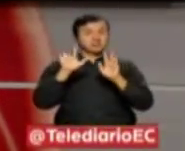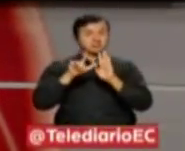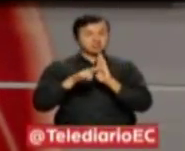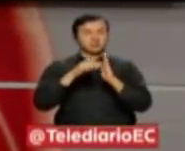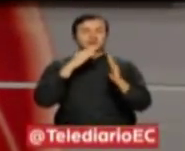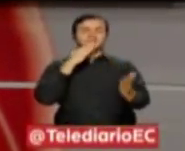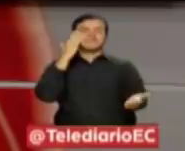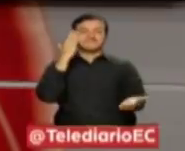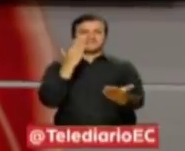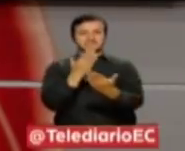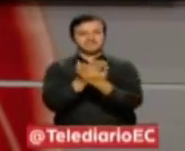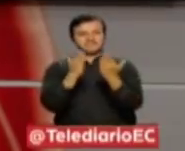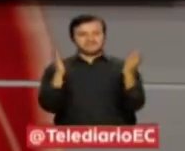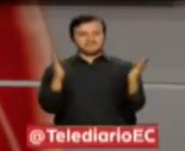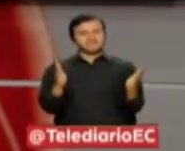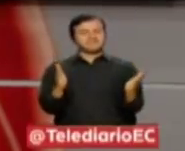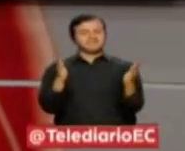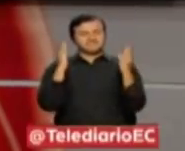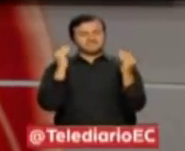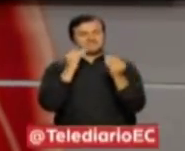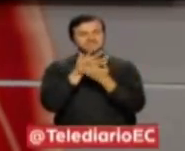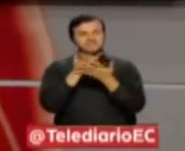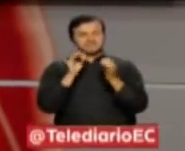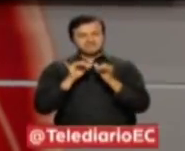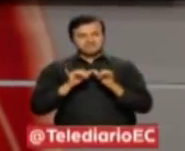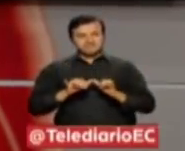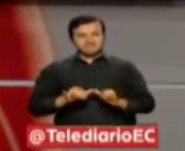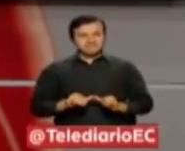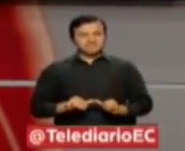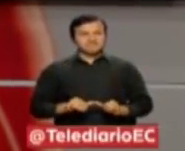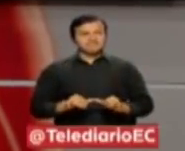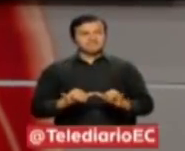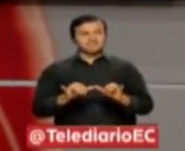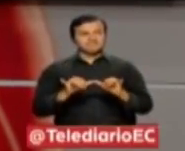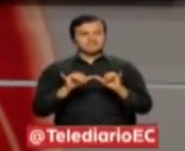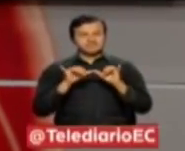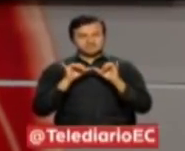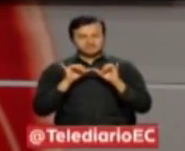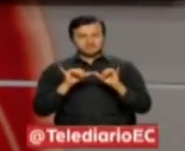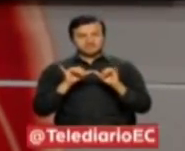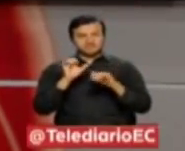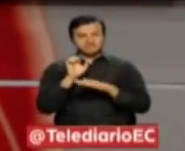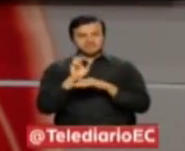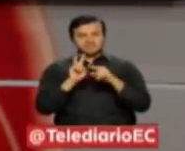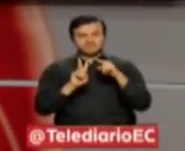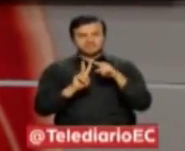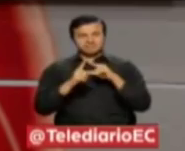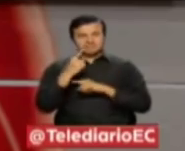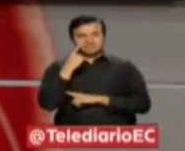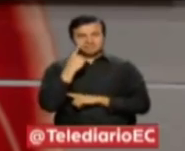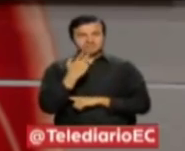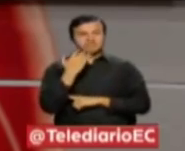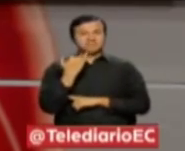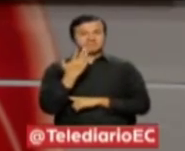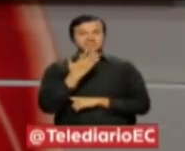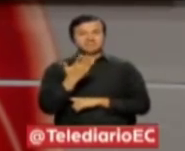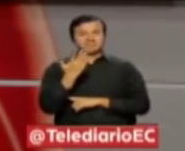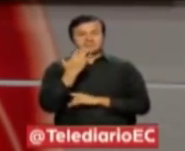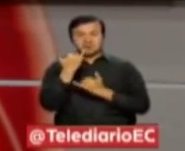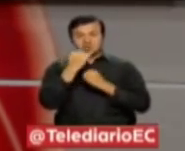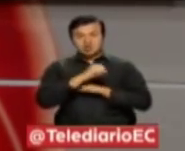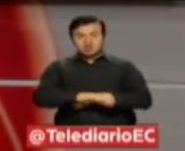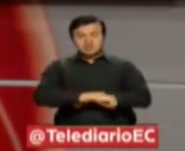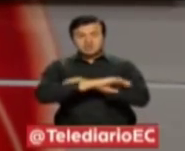6:57. Gracias, amigas y amigos, por seguirnos a través de la señal nacional de Ecuador TV. Esta mañana,